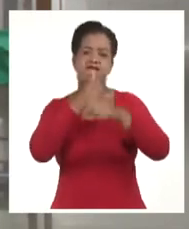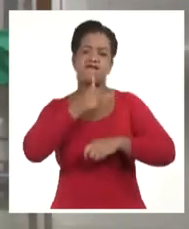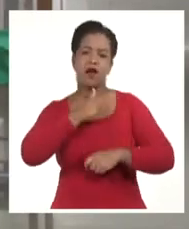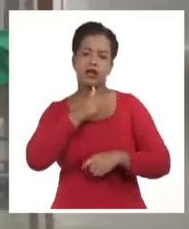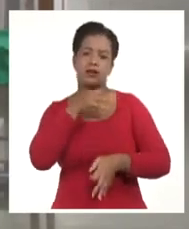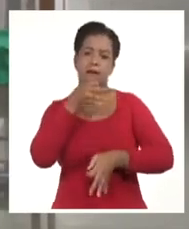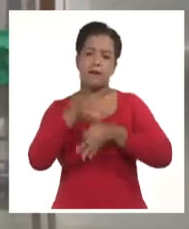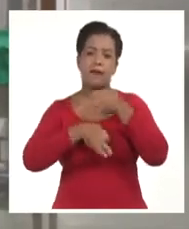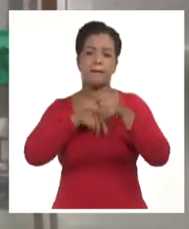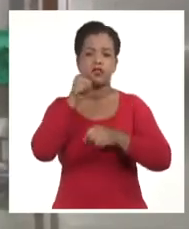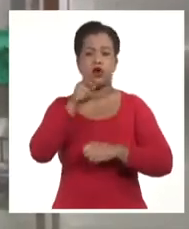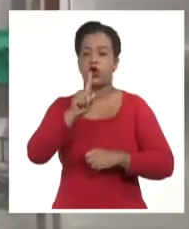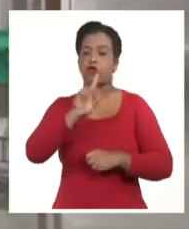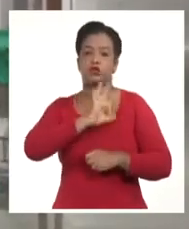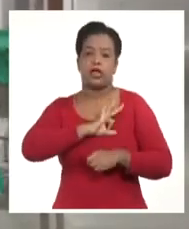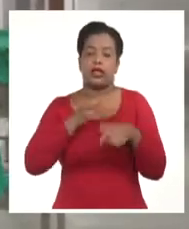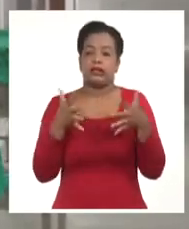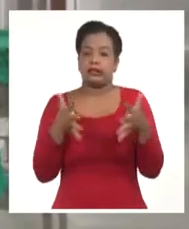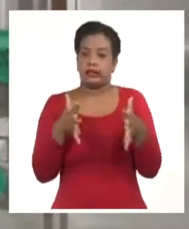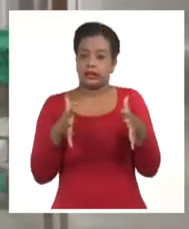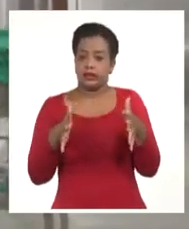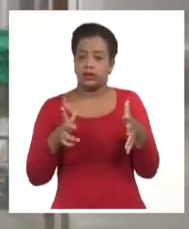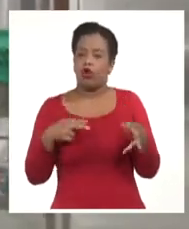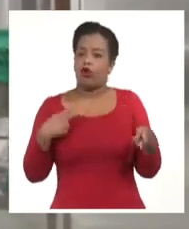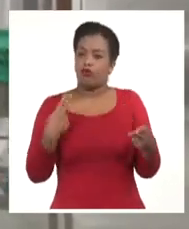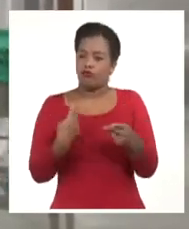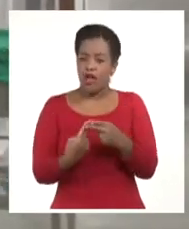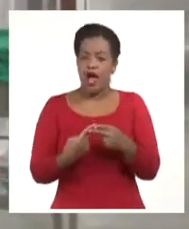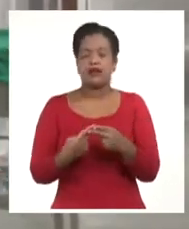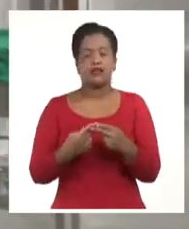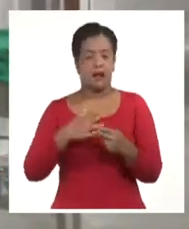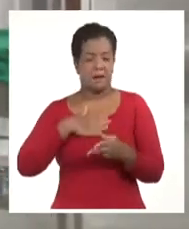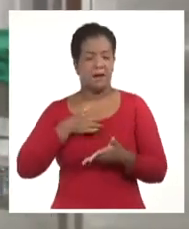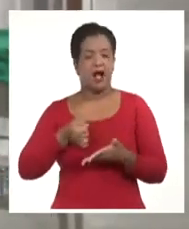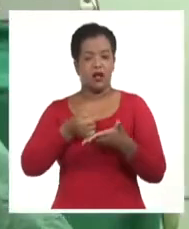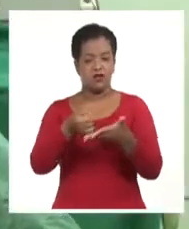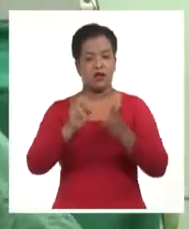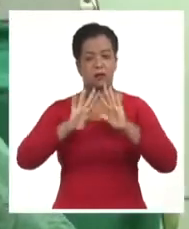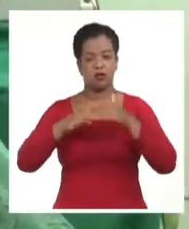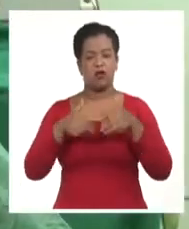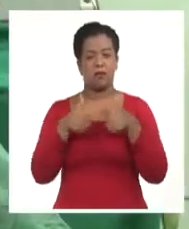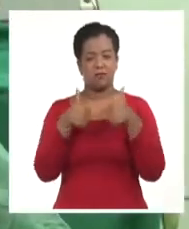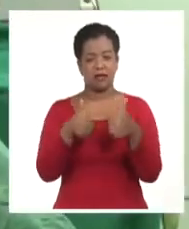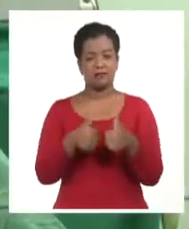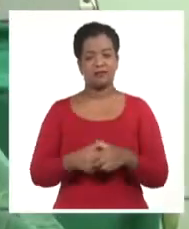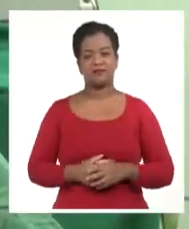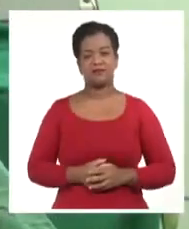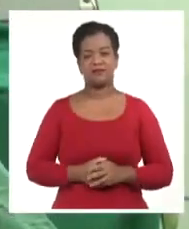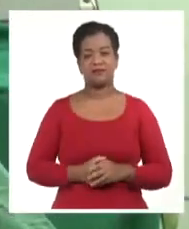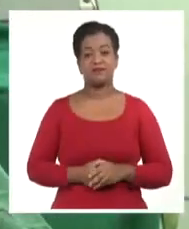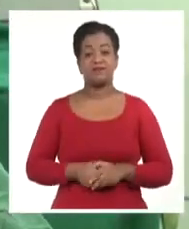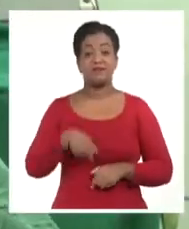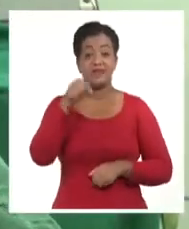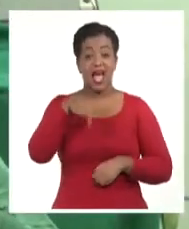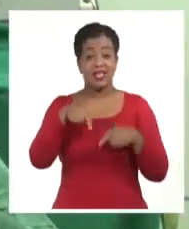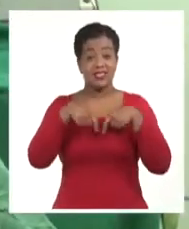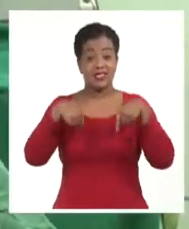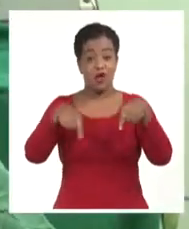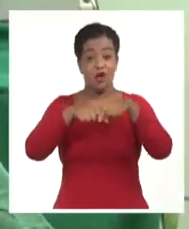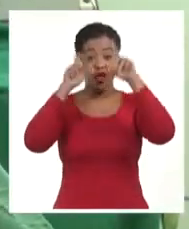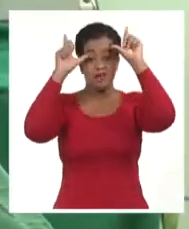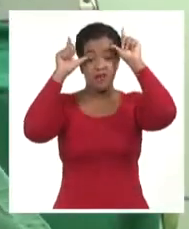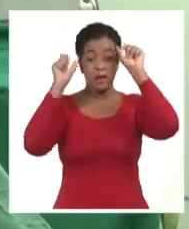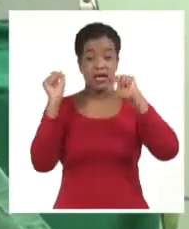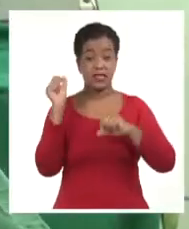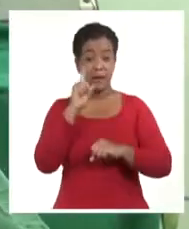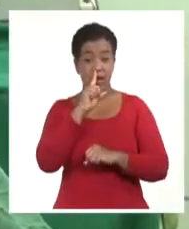que el paciente no se siente estresado, ¿eh? Que tenga confianza en nosotros para que todo salga bien. Acá en el salón es la que recibe al paciente, es la que le dilata la